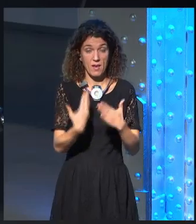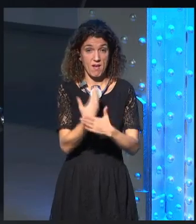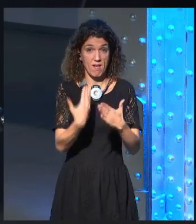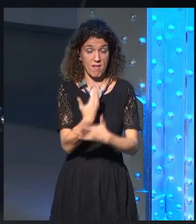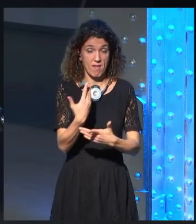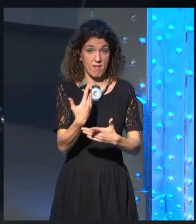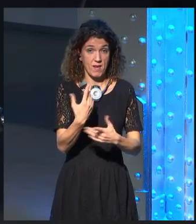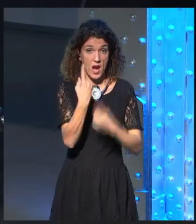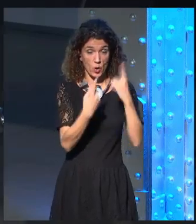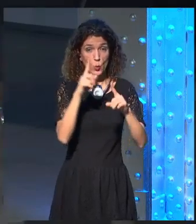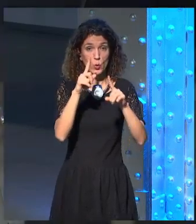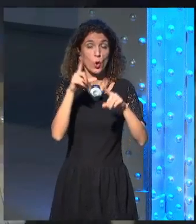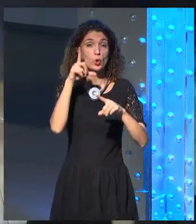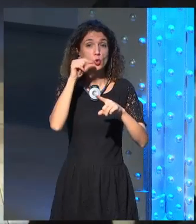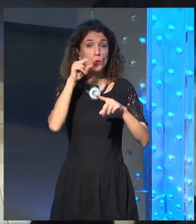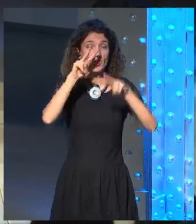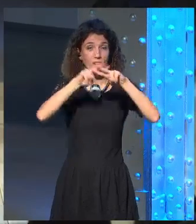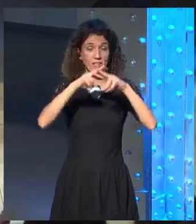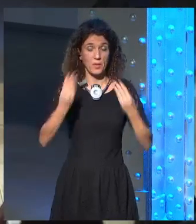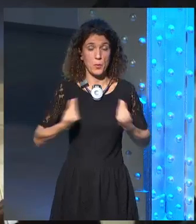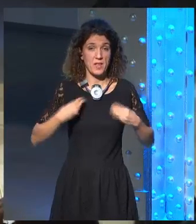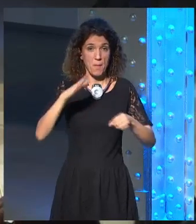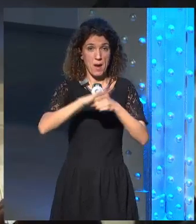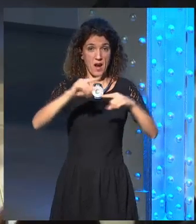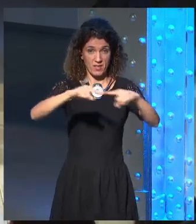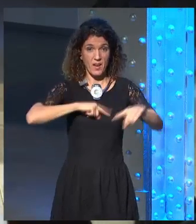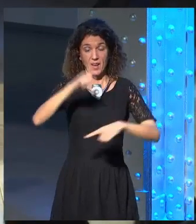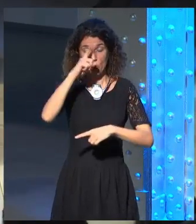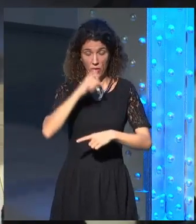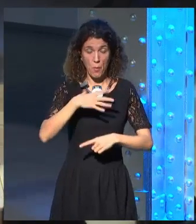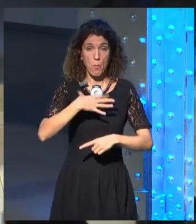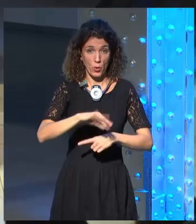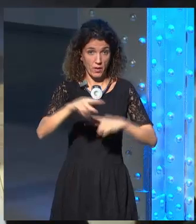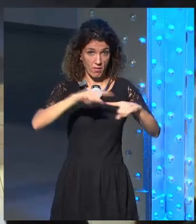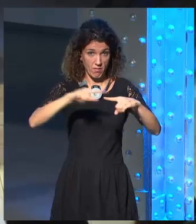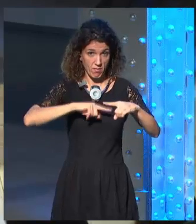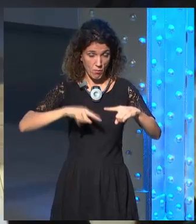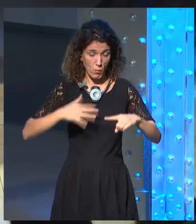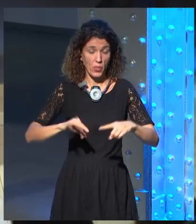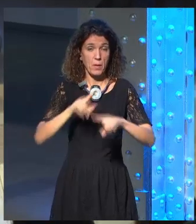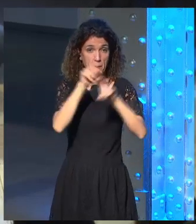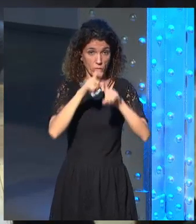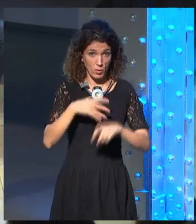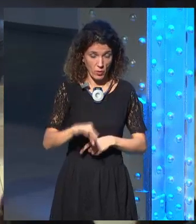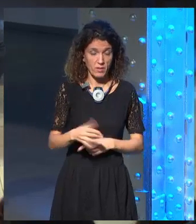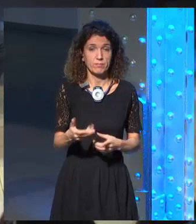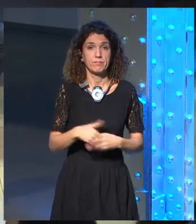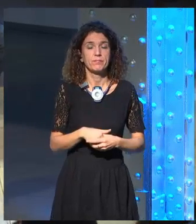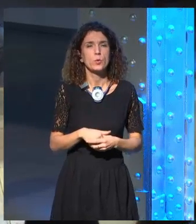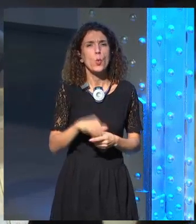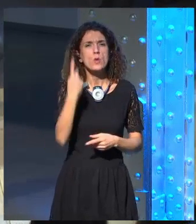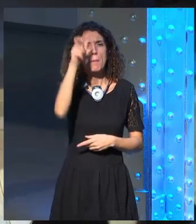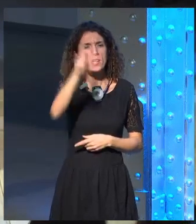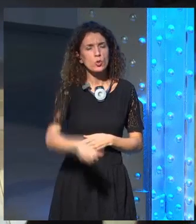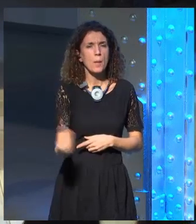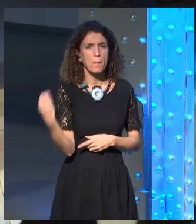nuestros tuiteros a través del hashtag Vida Martes. Recordad que podéis seguir enviando vuestras preguntas. Y hay una